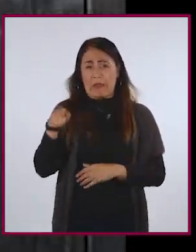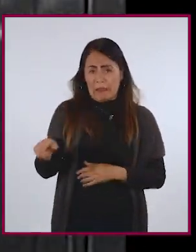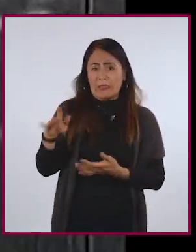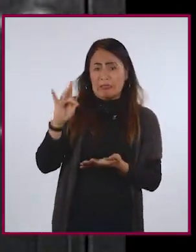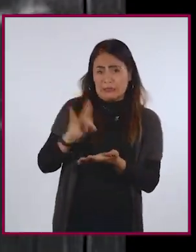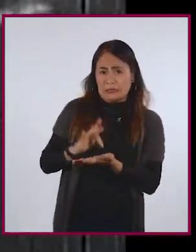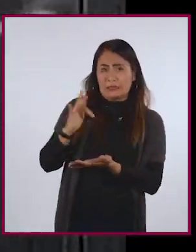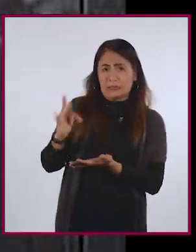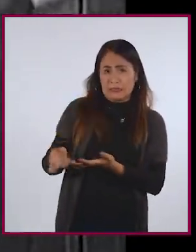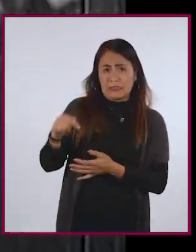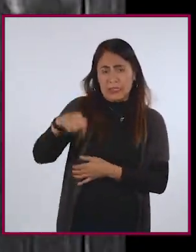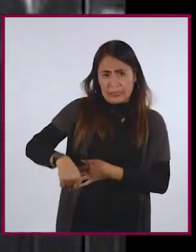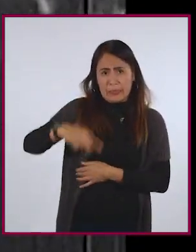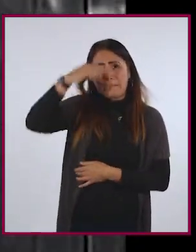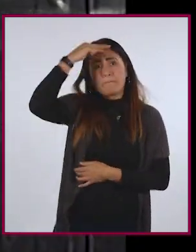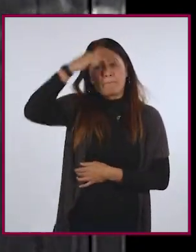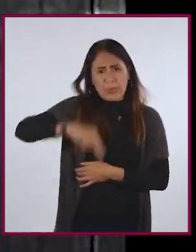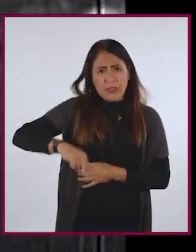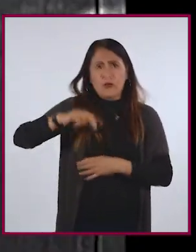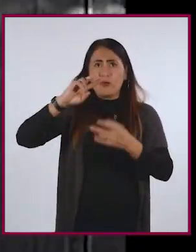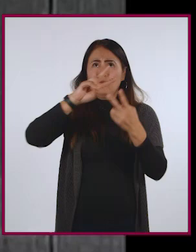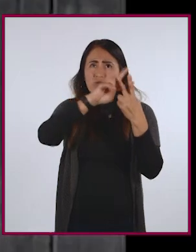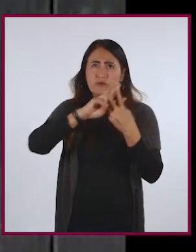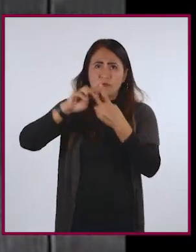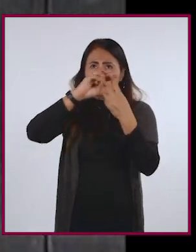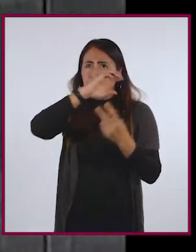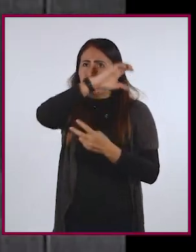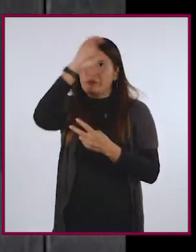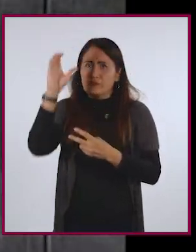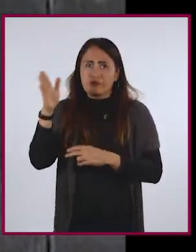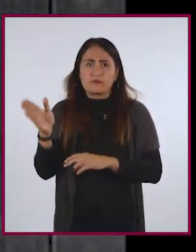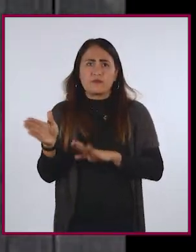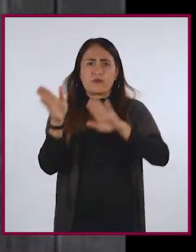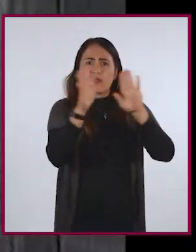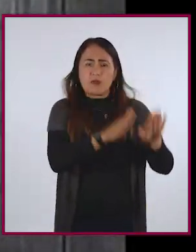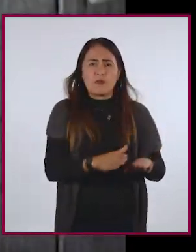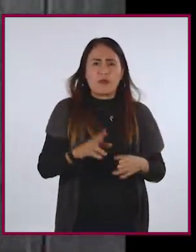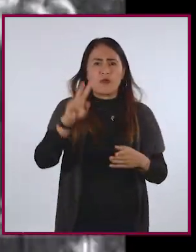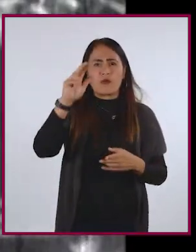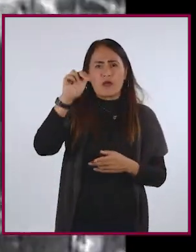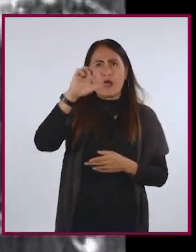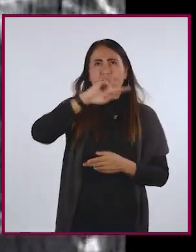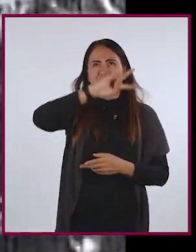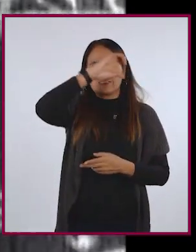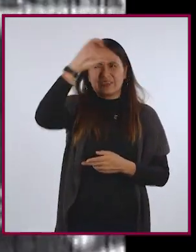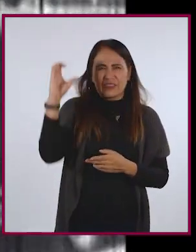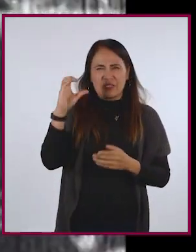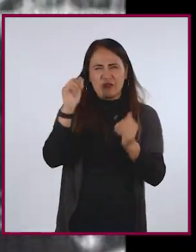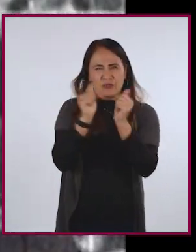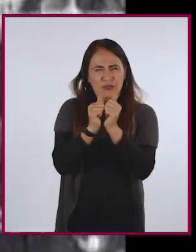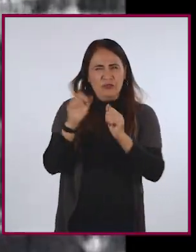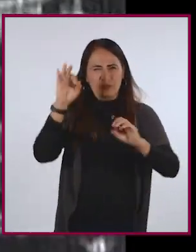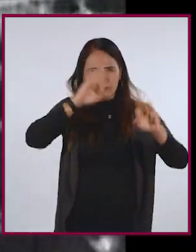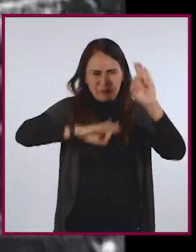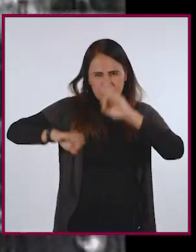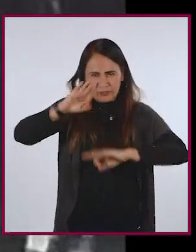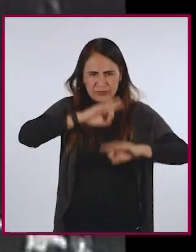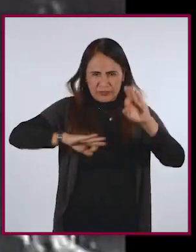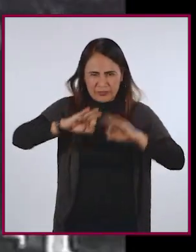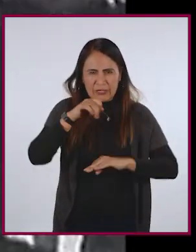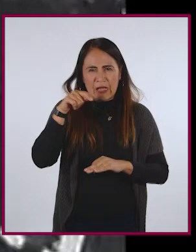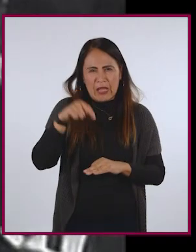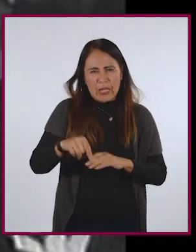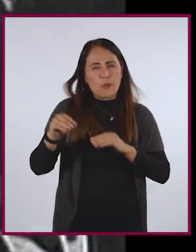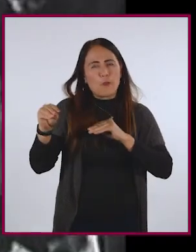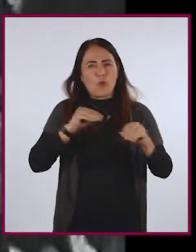él que logró mover a México del territorio de la astronomía al de la astrofísica, con lo que incorporó al país